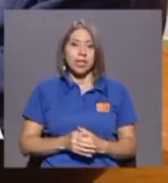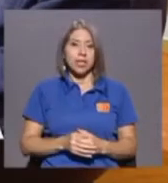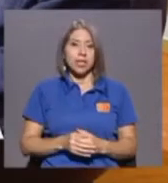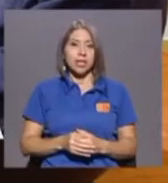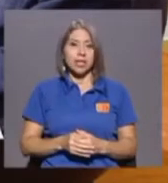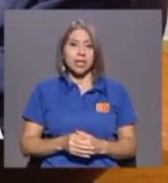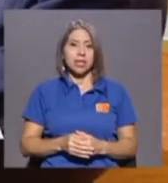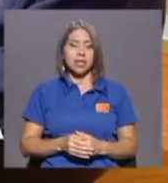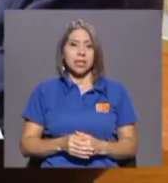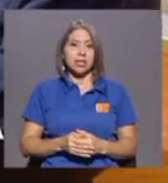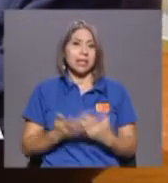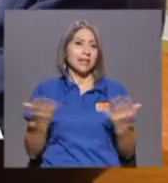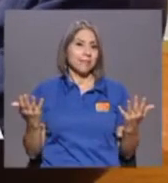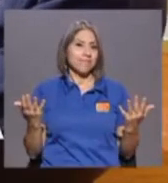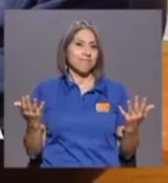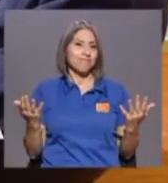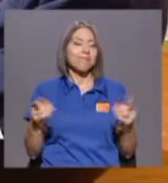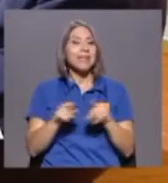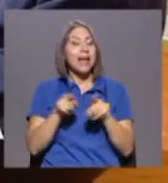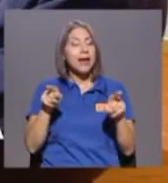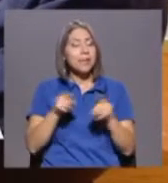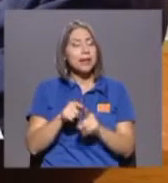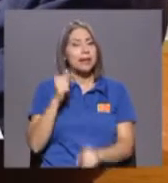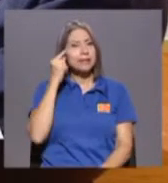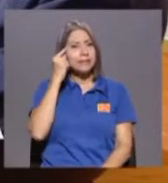y toma conciencia